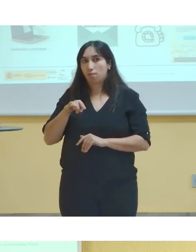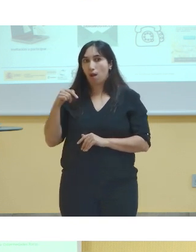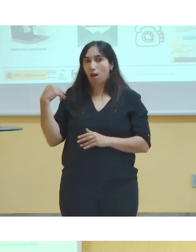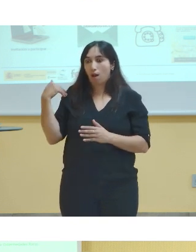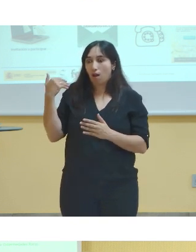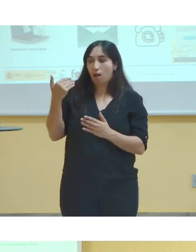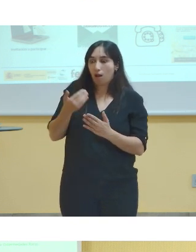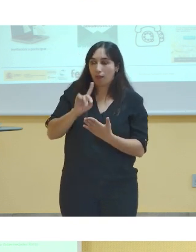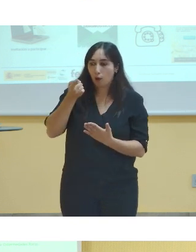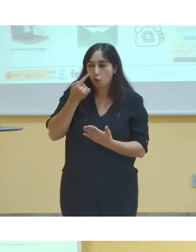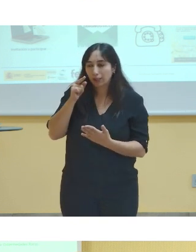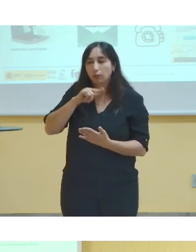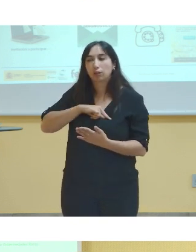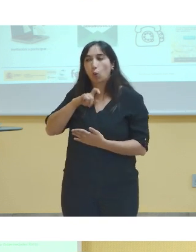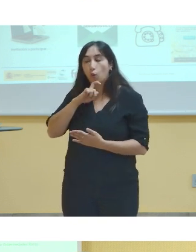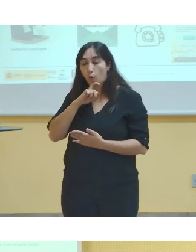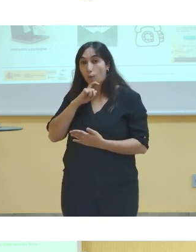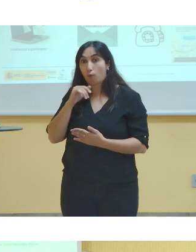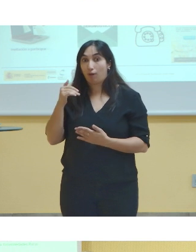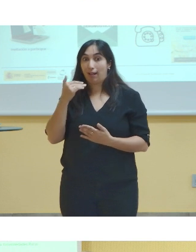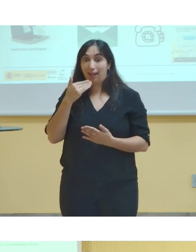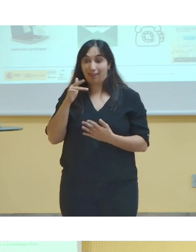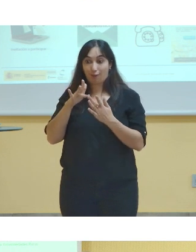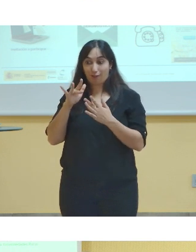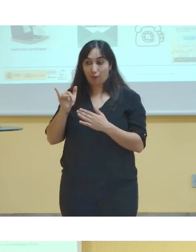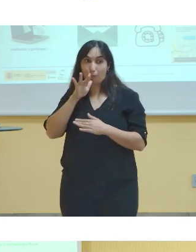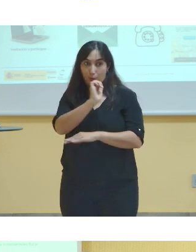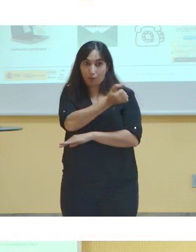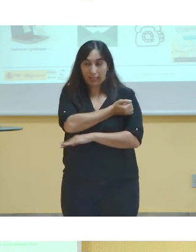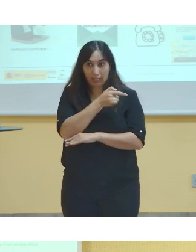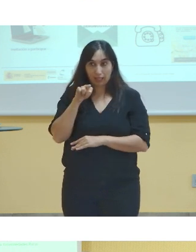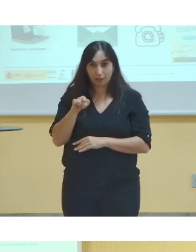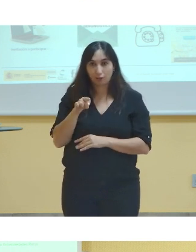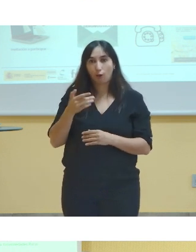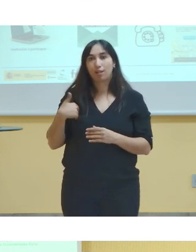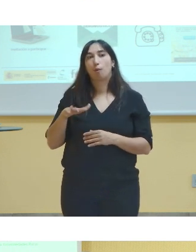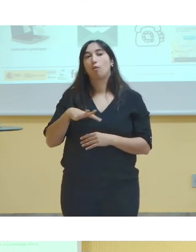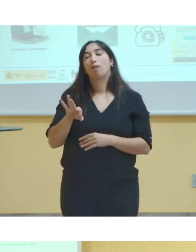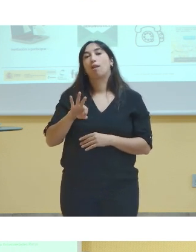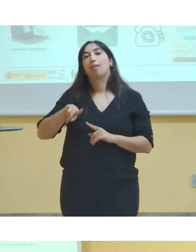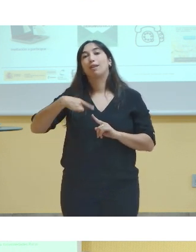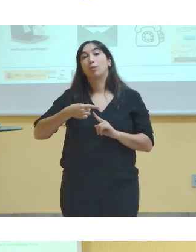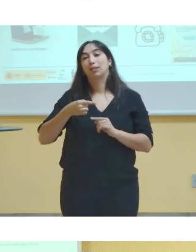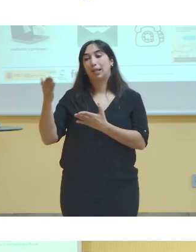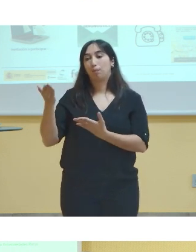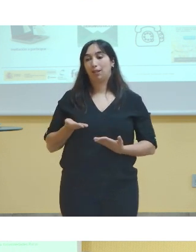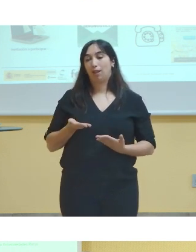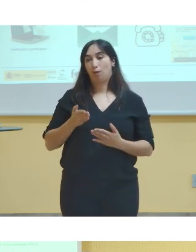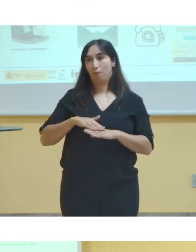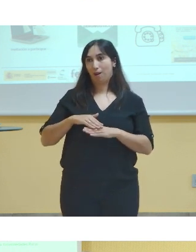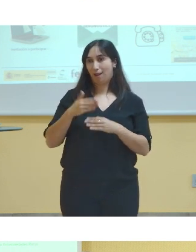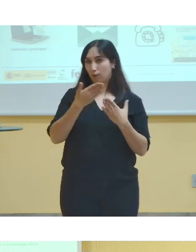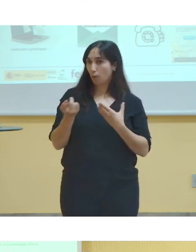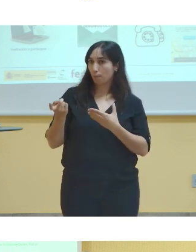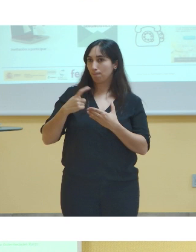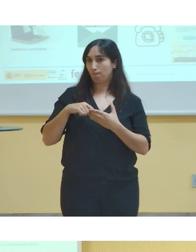sometidos. A través del registro, gracias a que tenemos ese contacto de los pacientes, pudimos enviar una invitación a participar en el